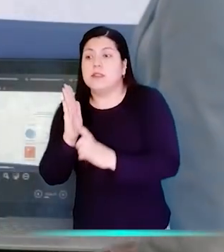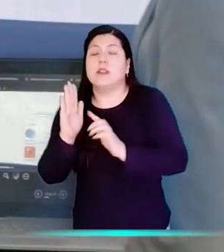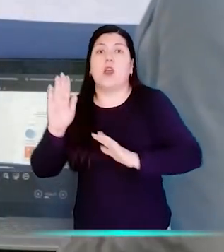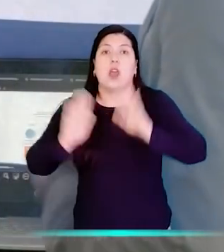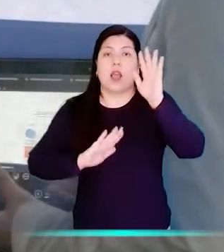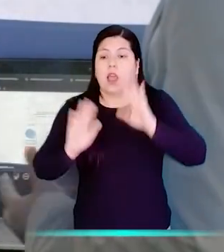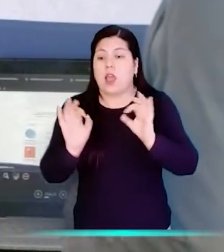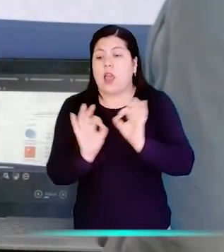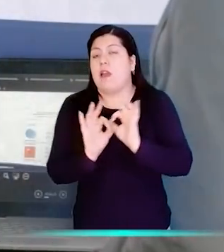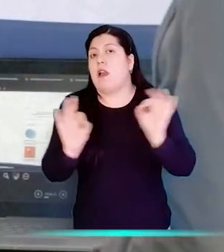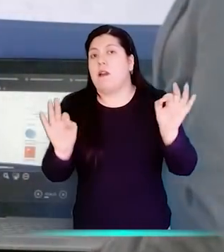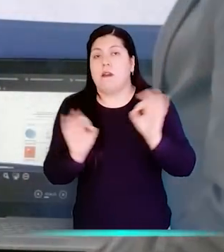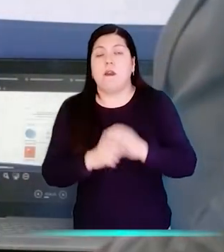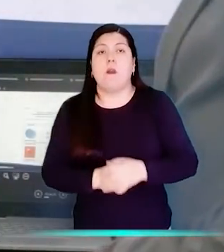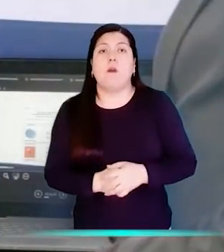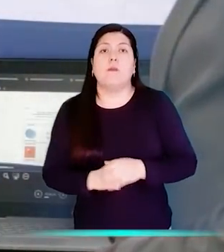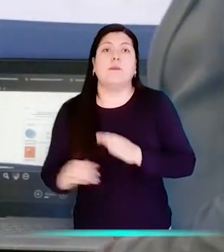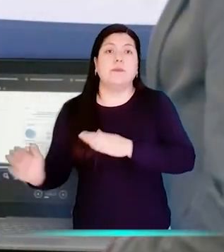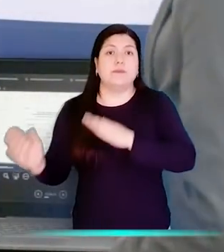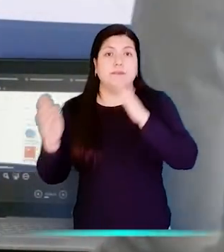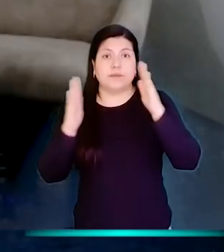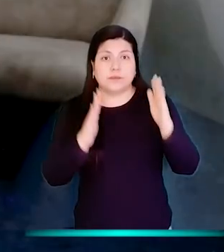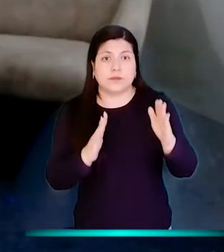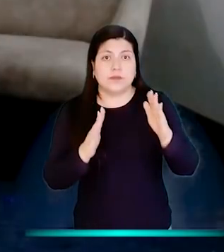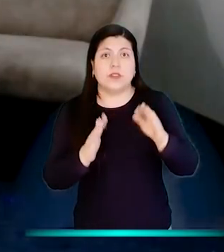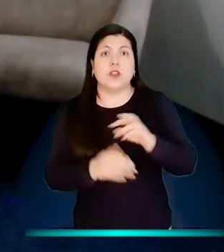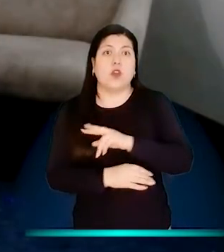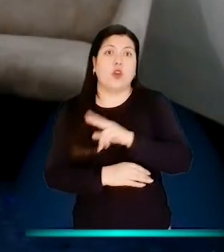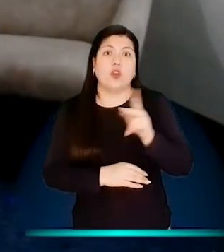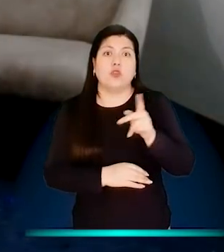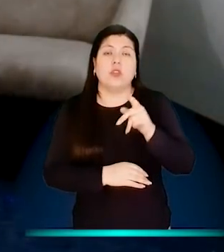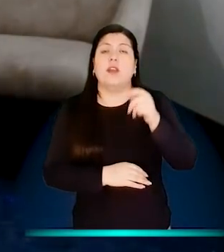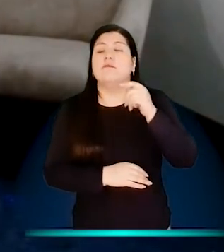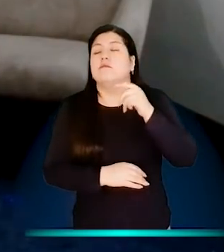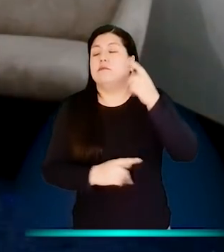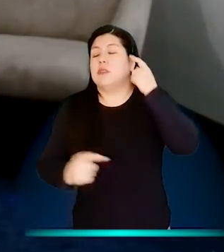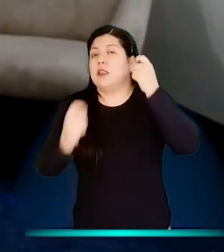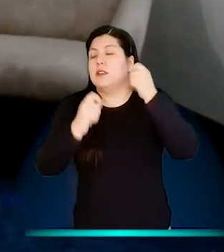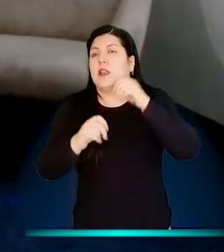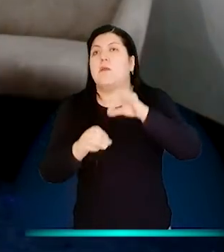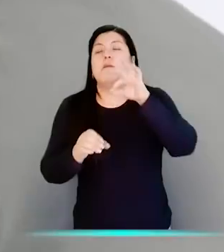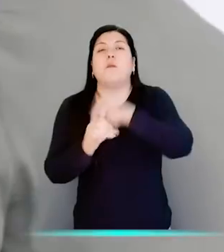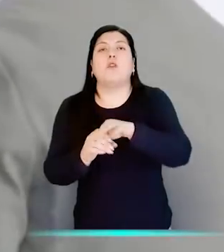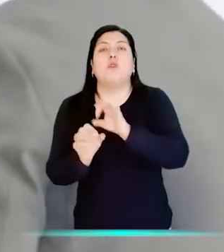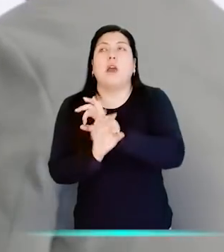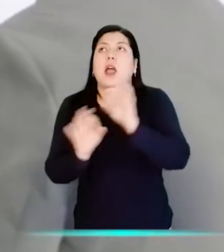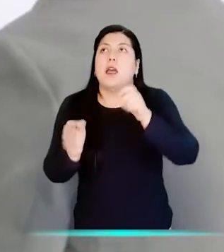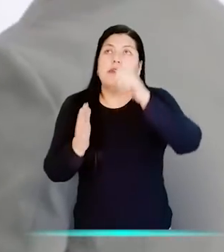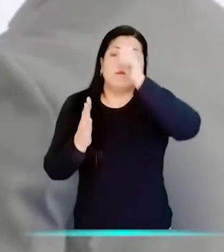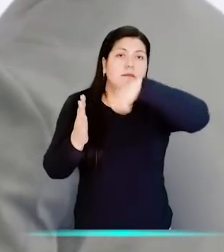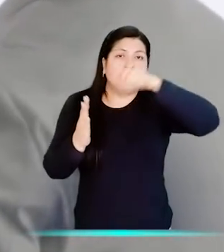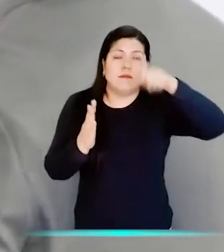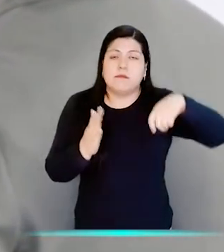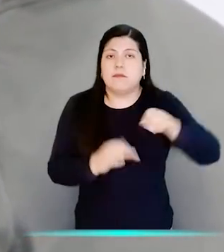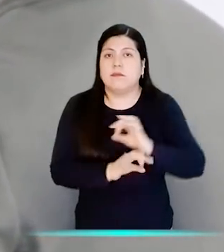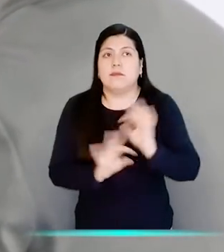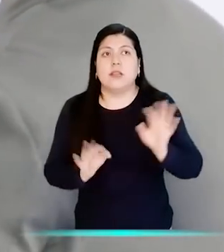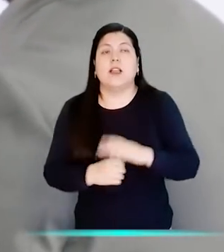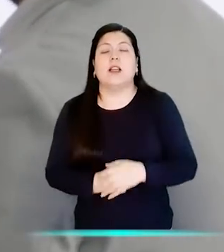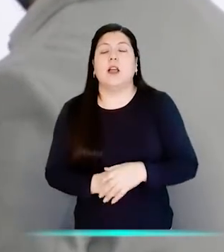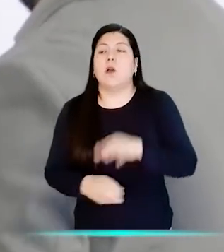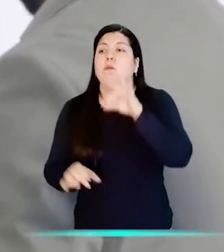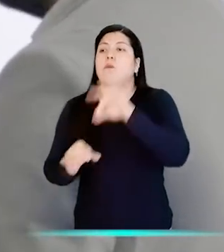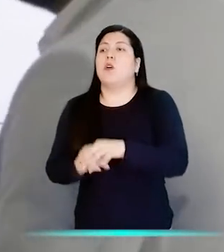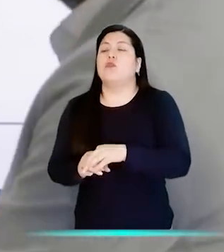las listas o candidatos que hacen parte del certamen democrático. Otra forma de expresar el voto no marcado es cuando sencillamente el